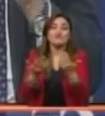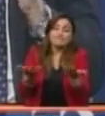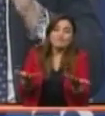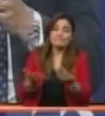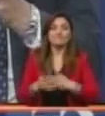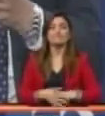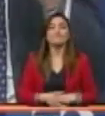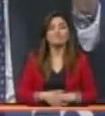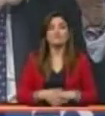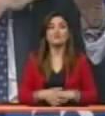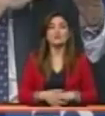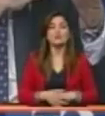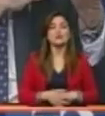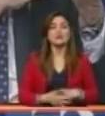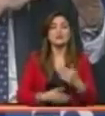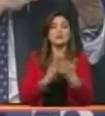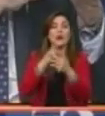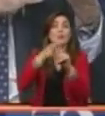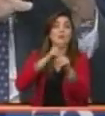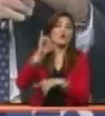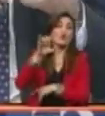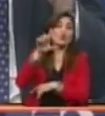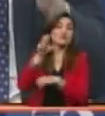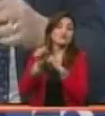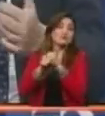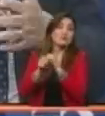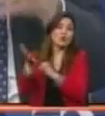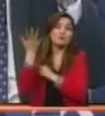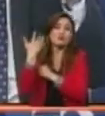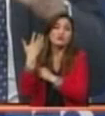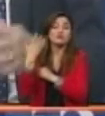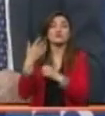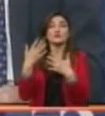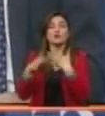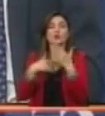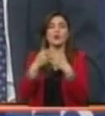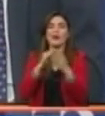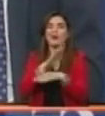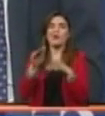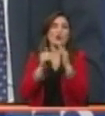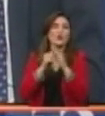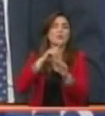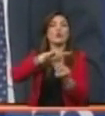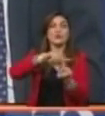medidas que, frente a lo que se planteó en julio del año pasado, son diametralmente